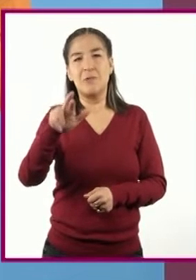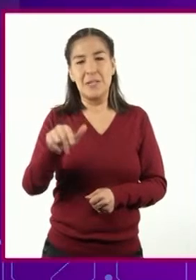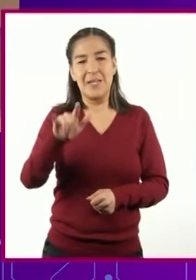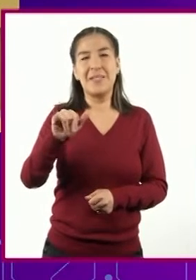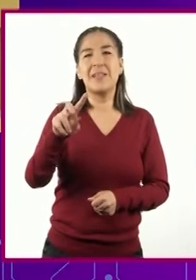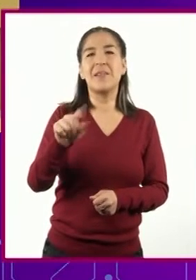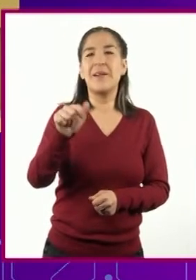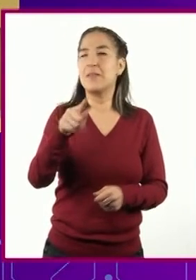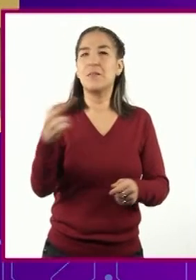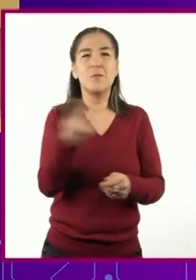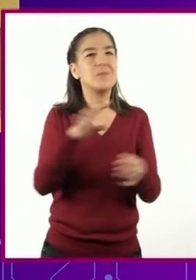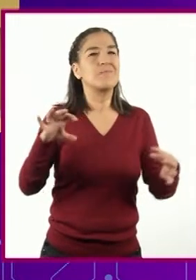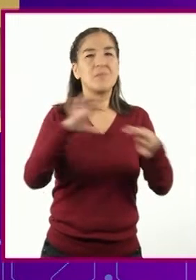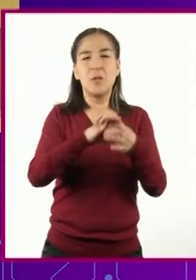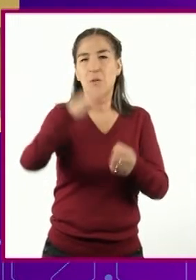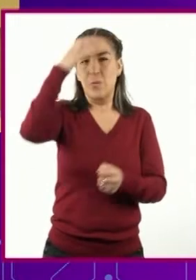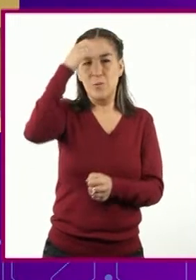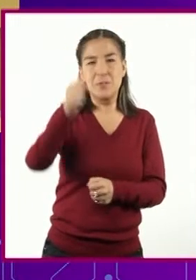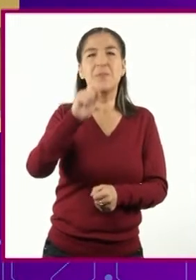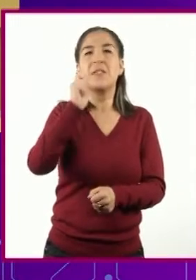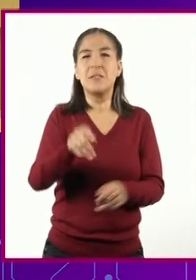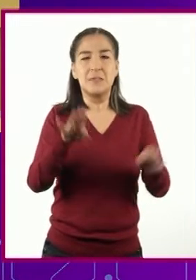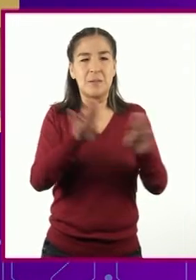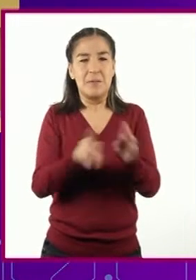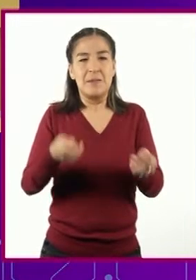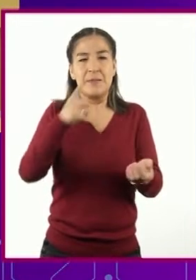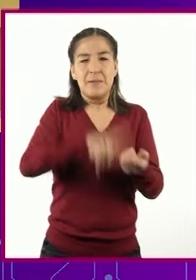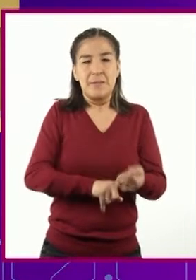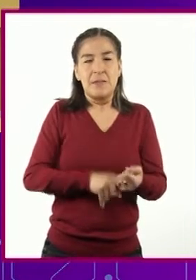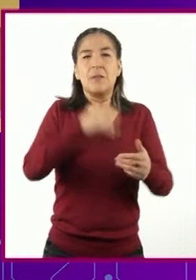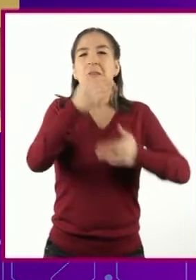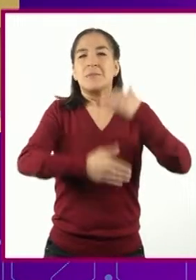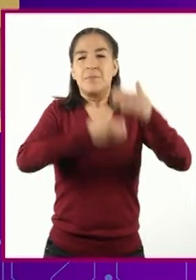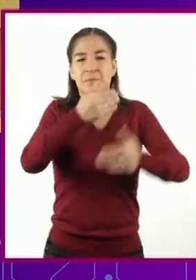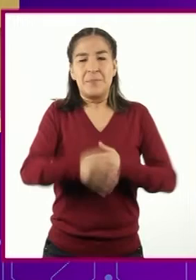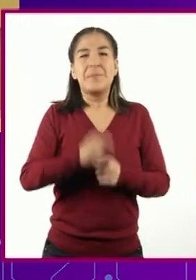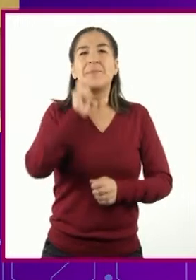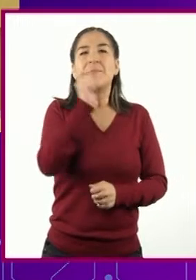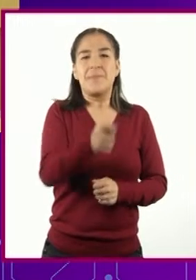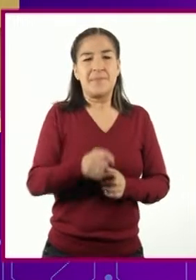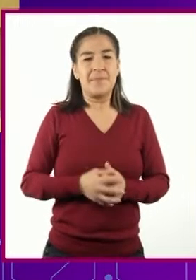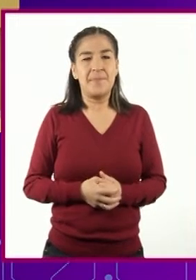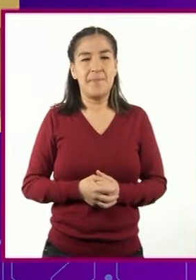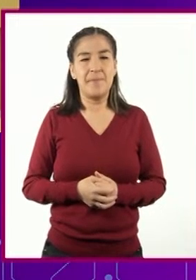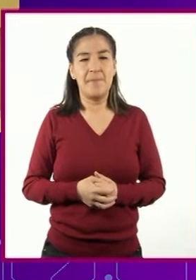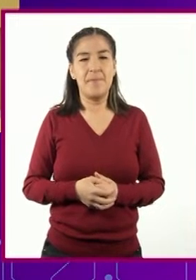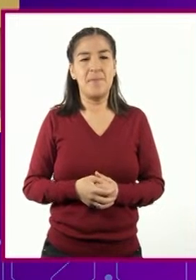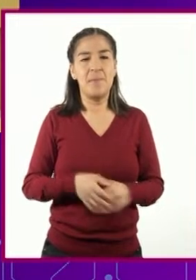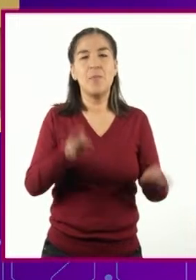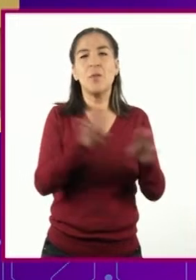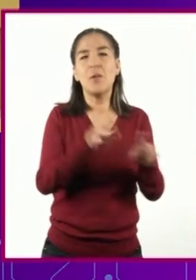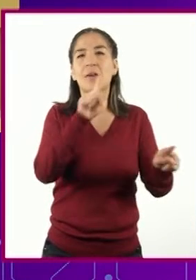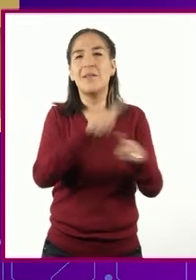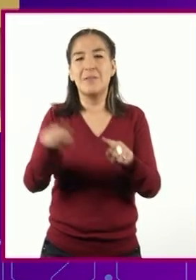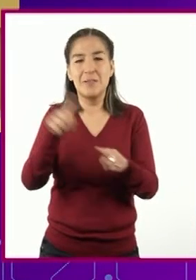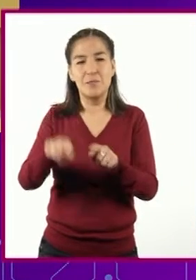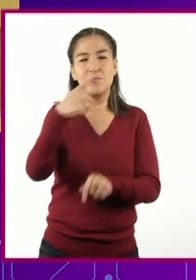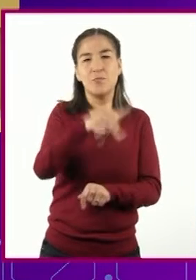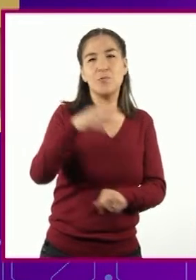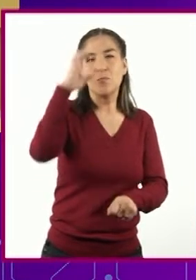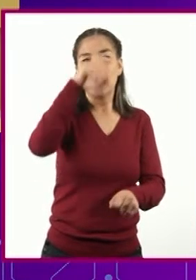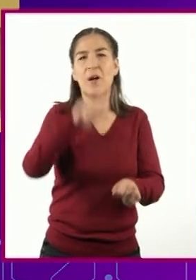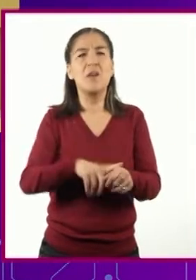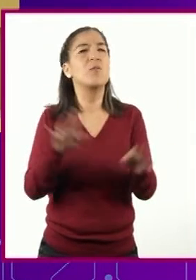sí. La interculturalidad es un proceso en el cual interactúan distintas culturas